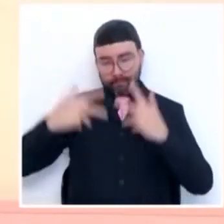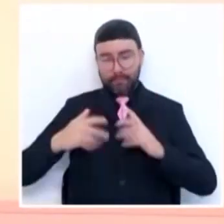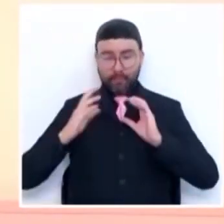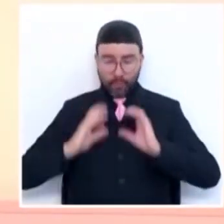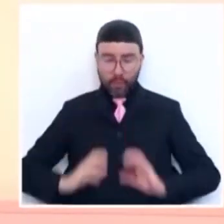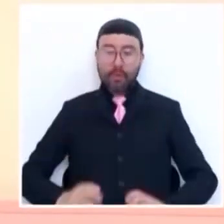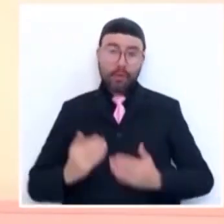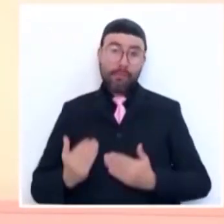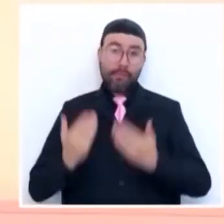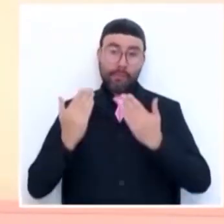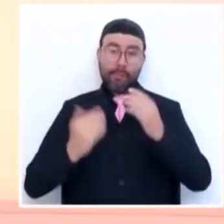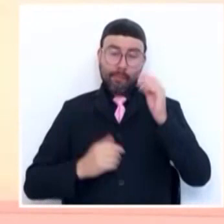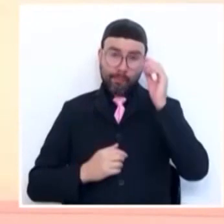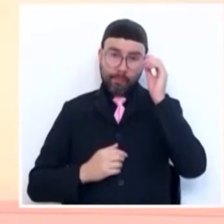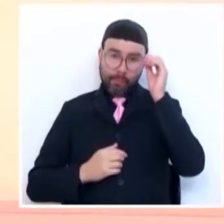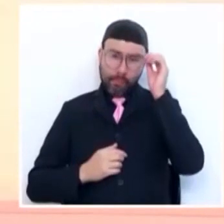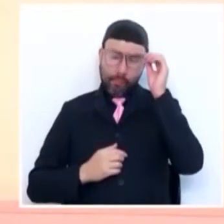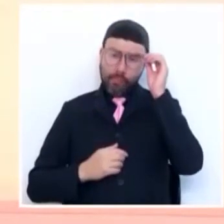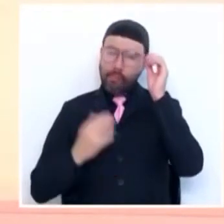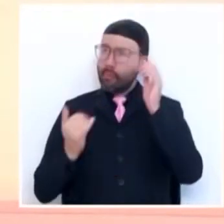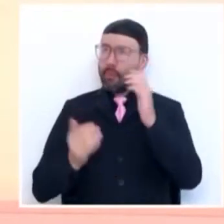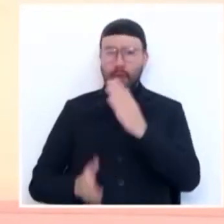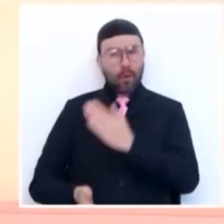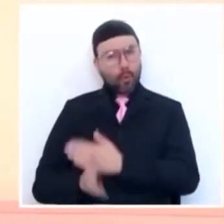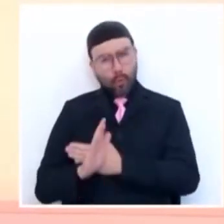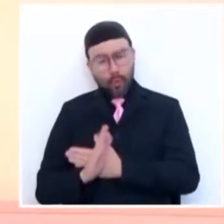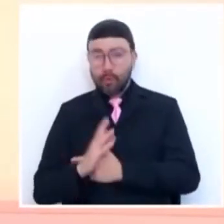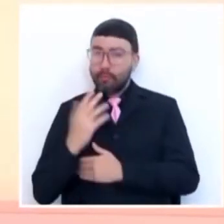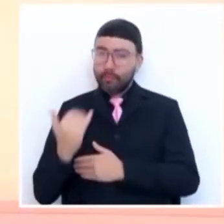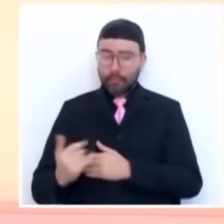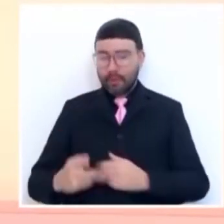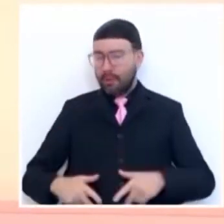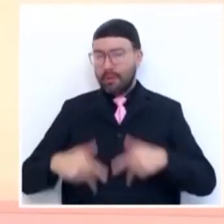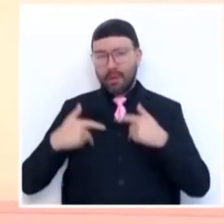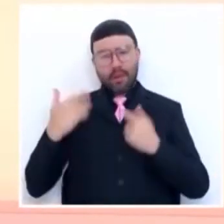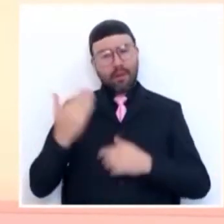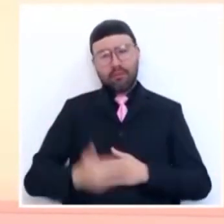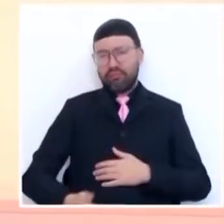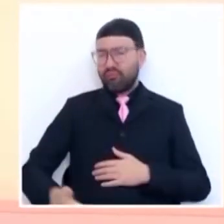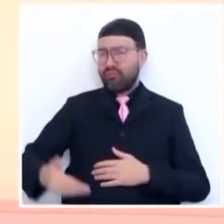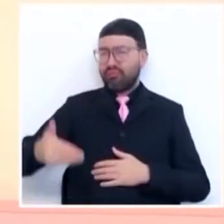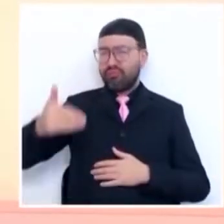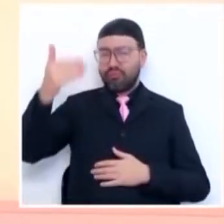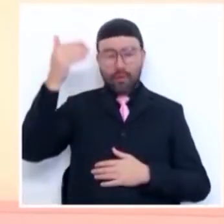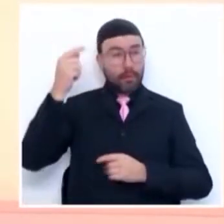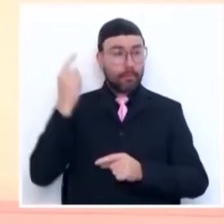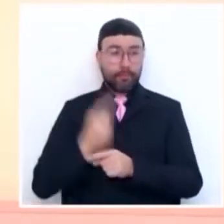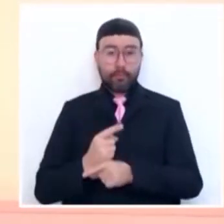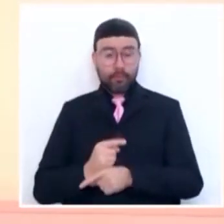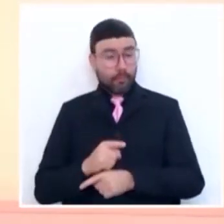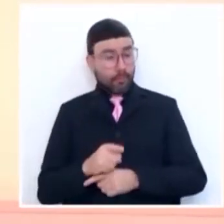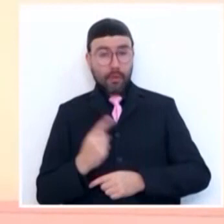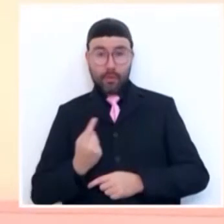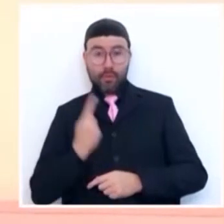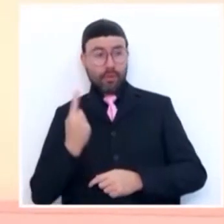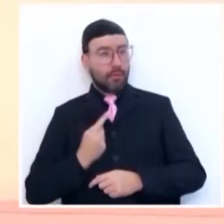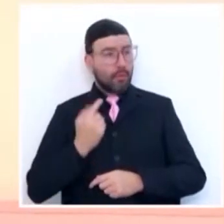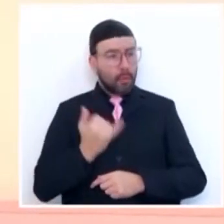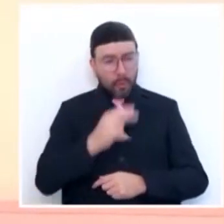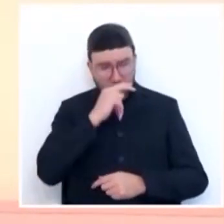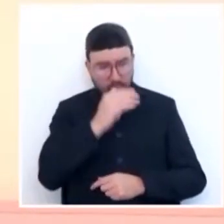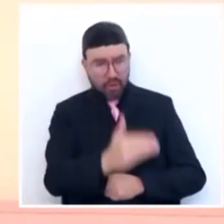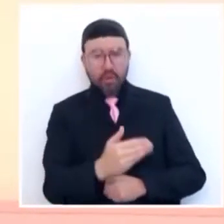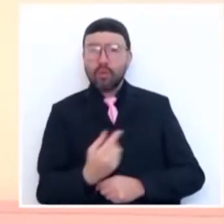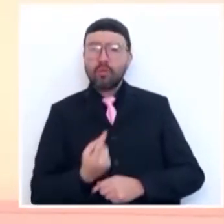cuerpo. Y eso sigue siendo así a lo largo de la vida. No es solamente para el recién